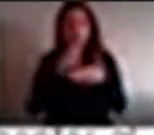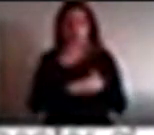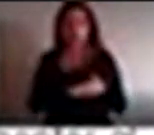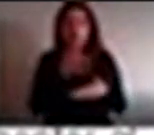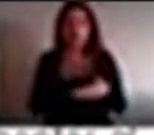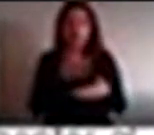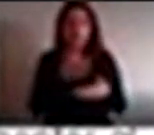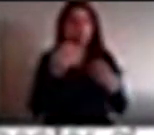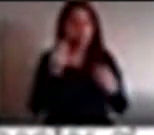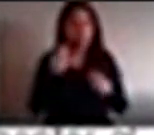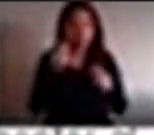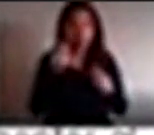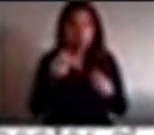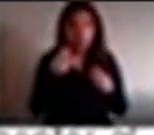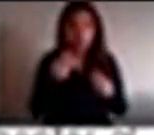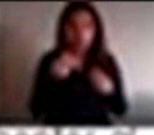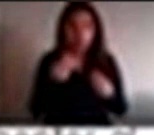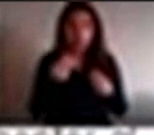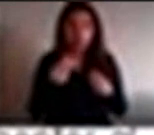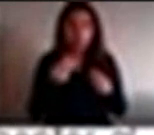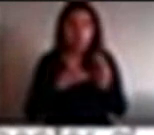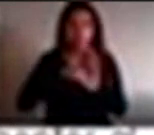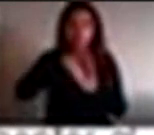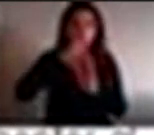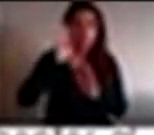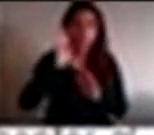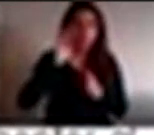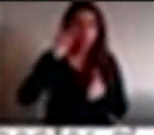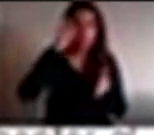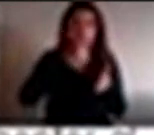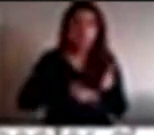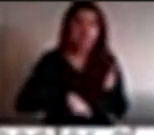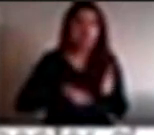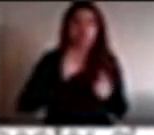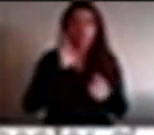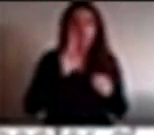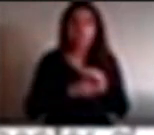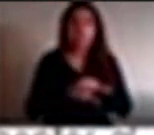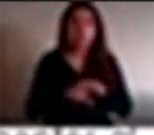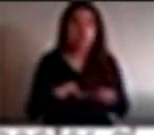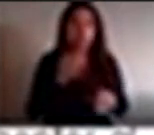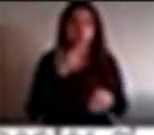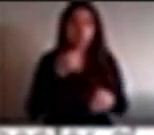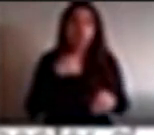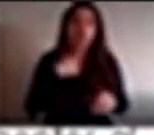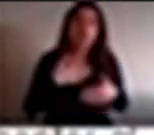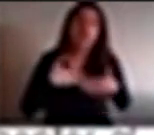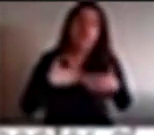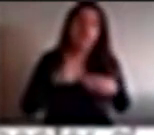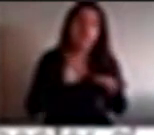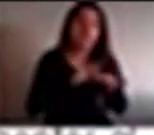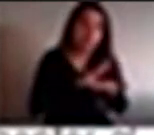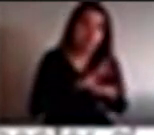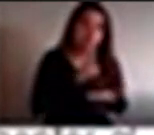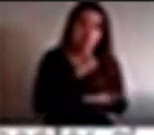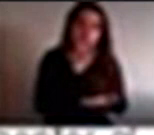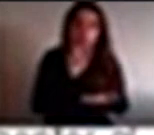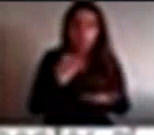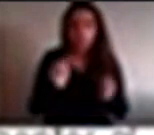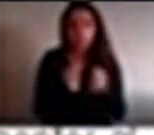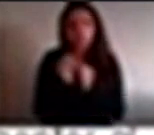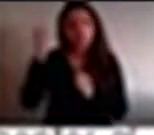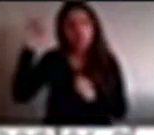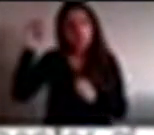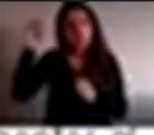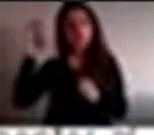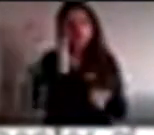indefinidos, lo cual es bastante bueno, toda vez que para poder despedir a una persona con discapacidad, los empleadores deberán regirse